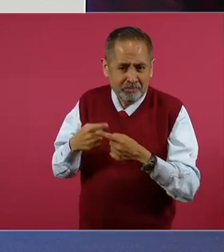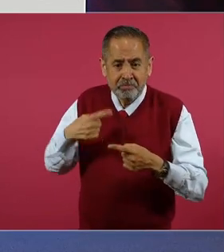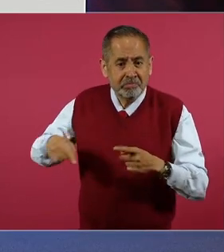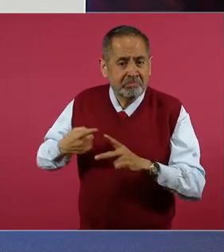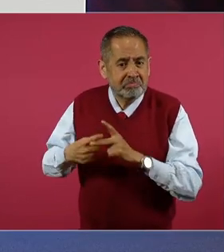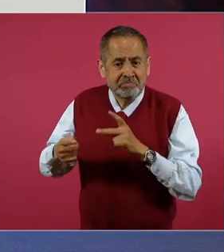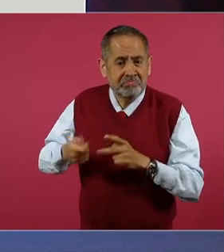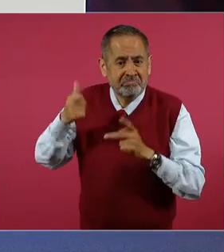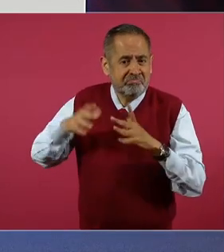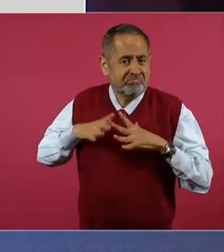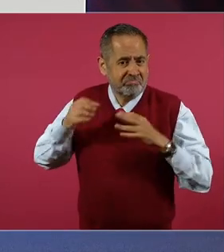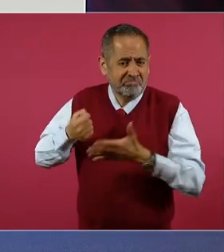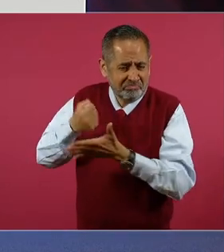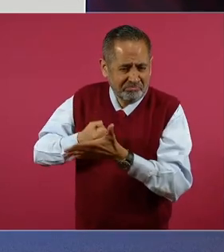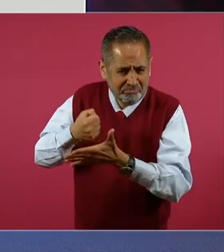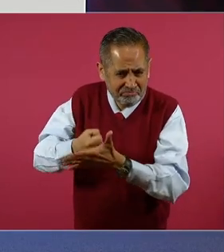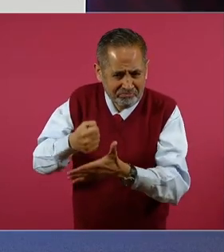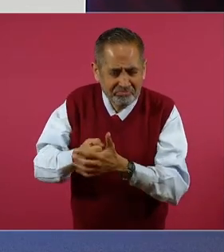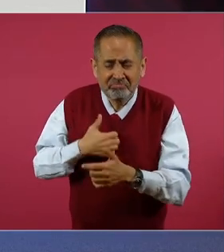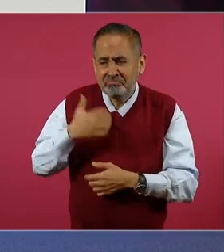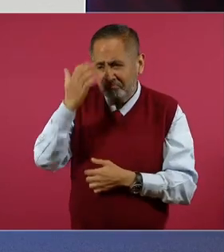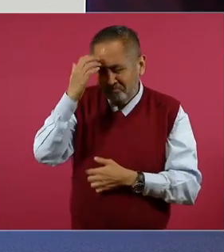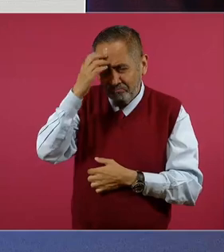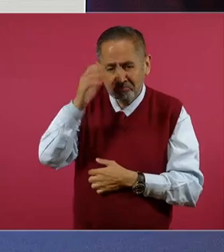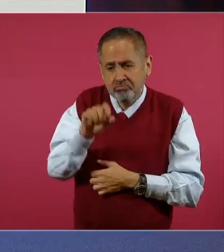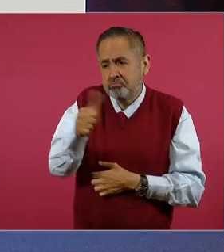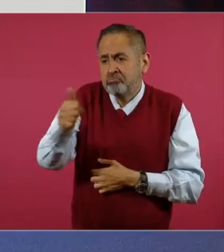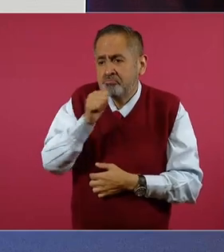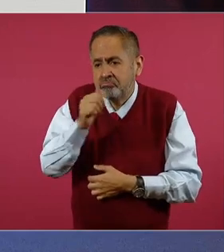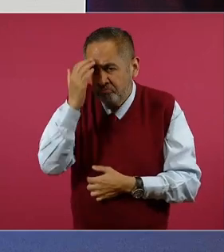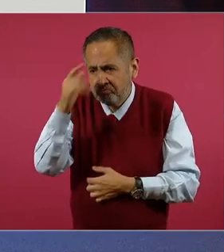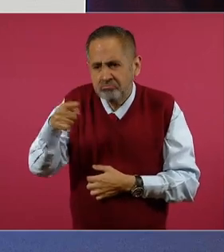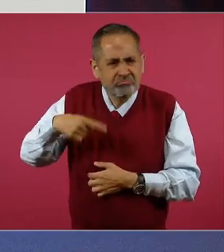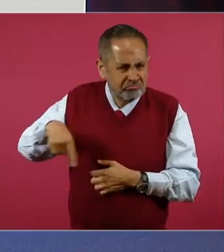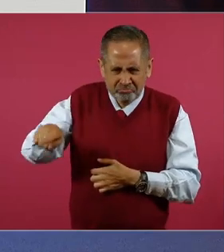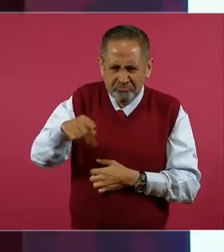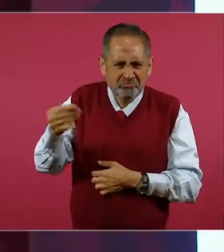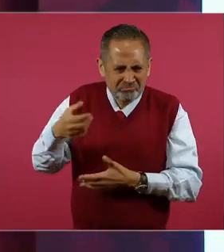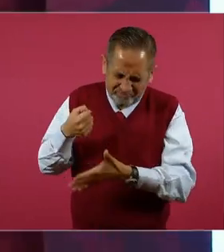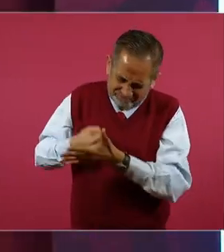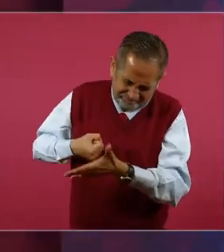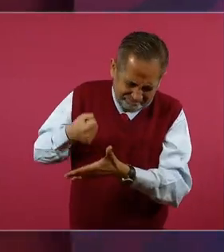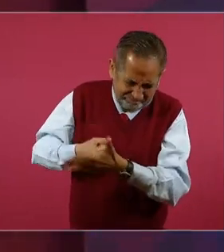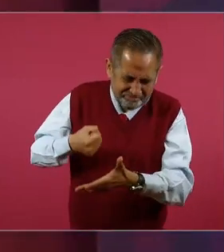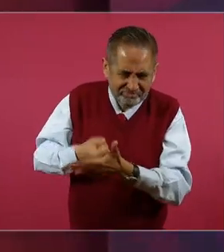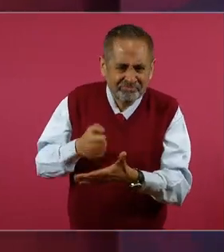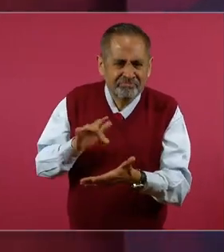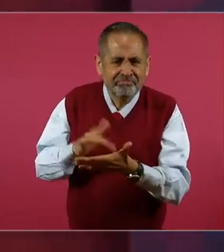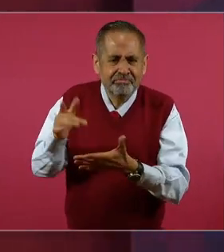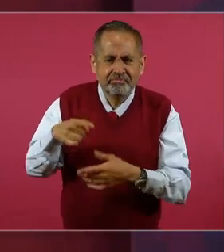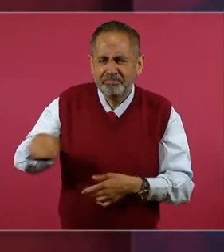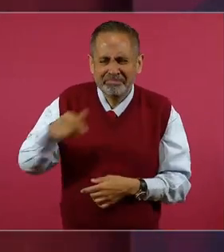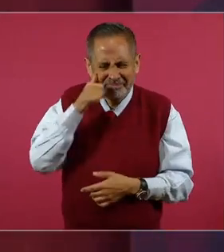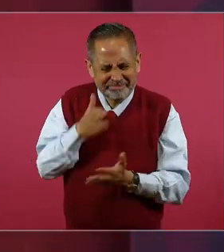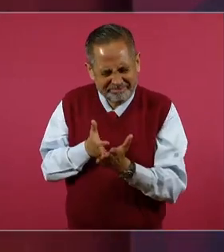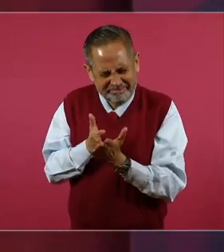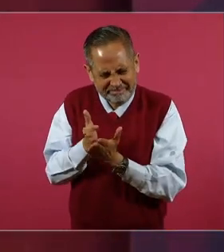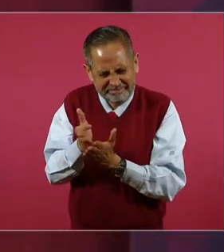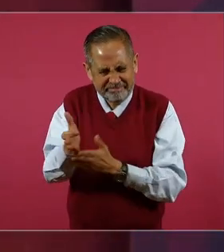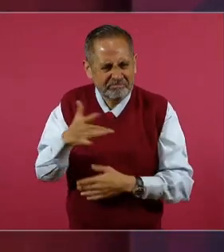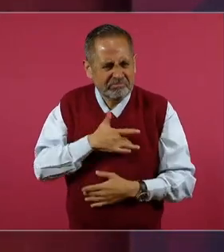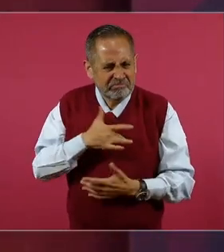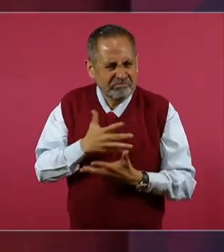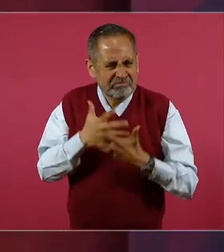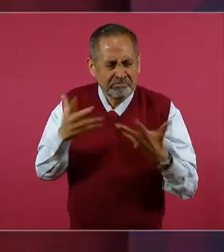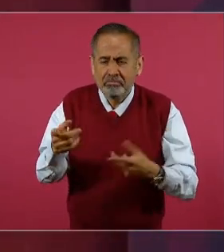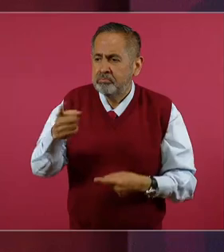precursores conocidos y anónimos, que siempre fieles y generosos